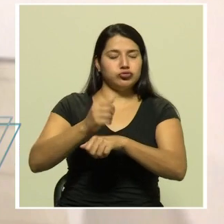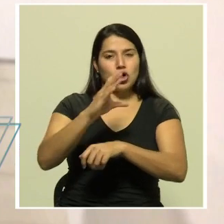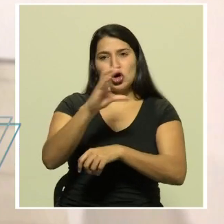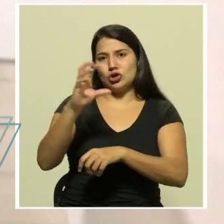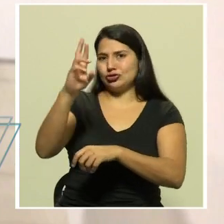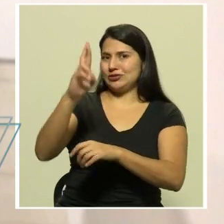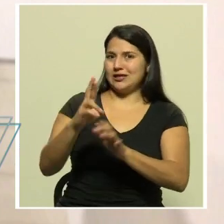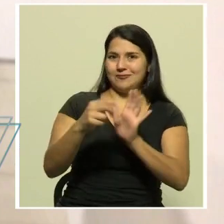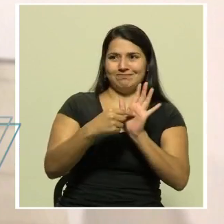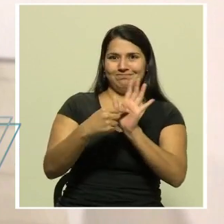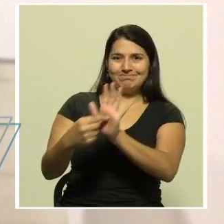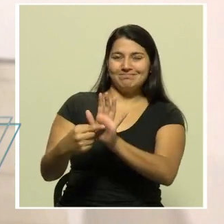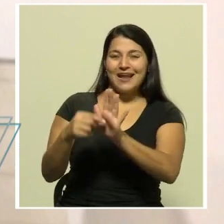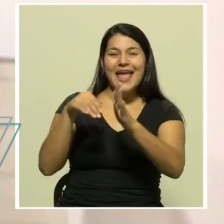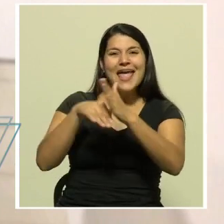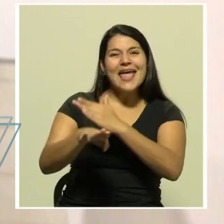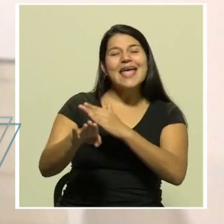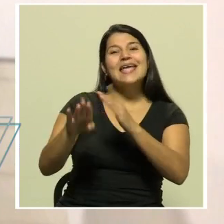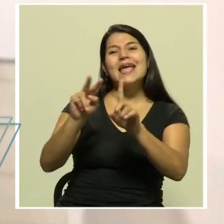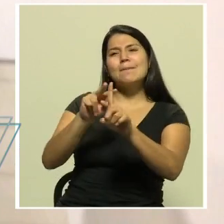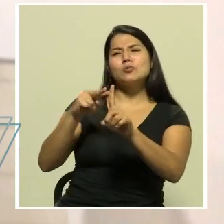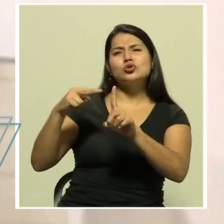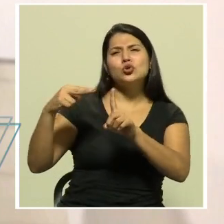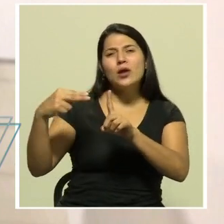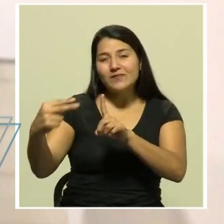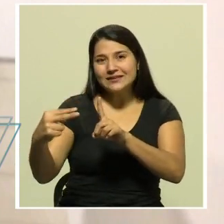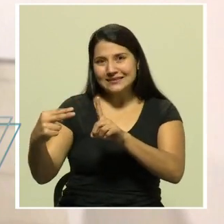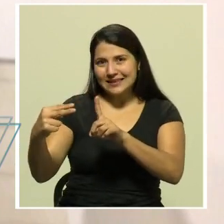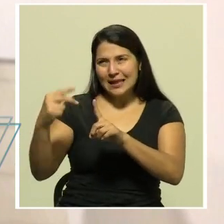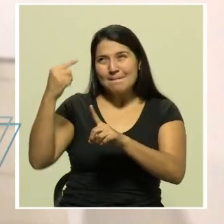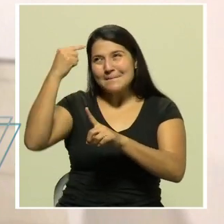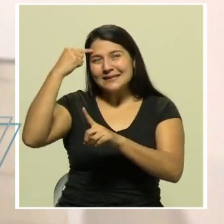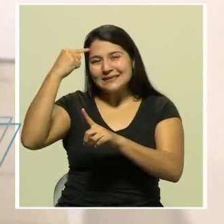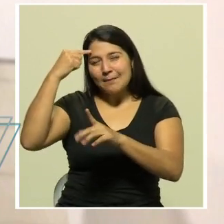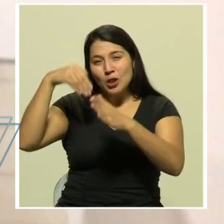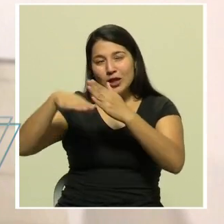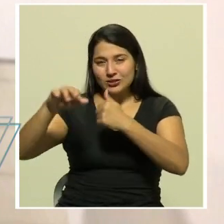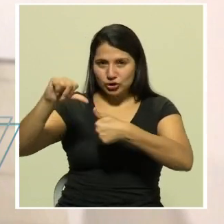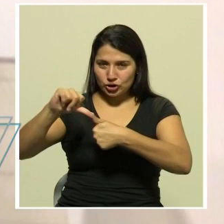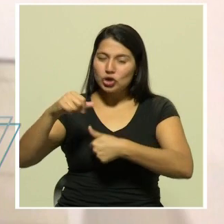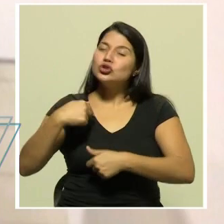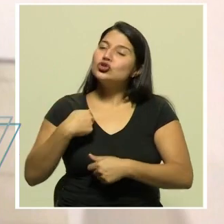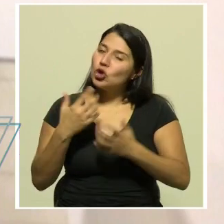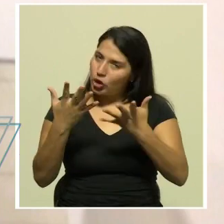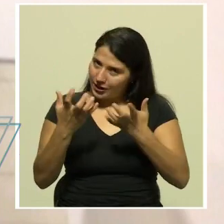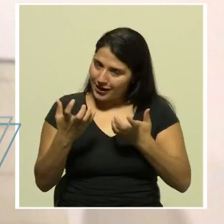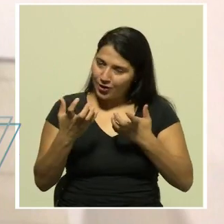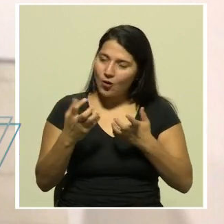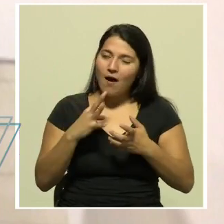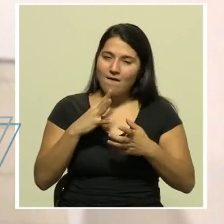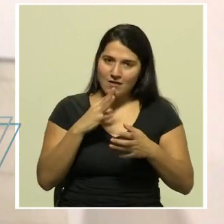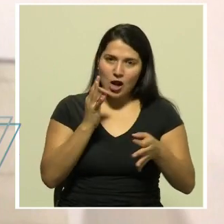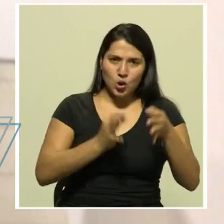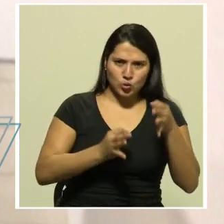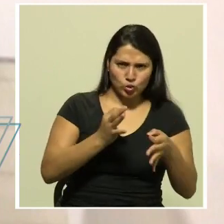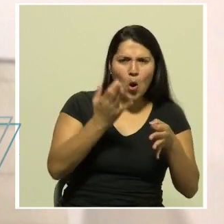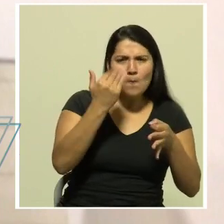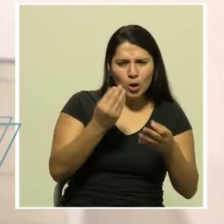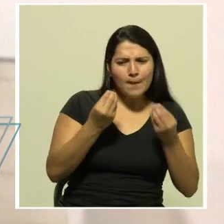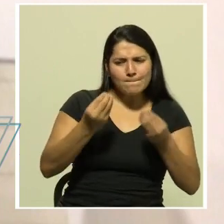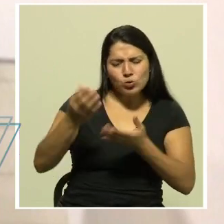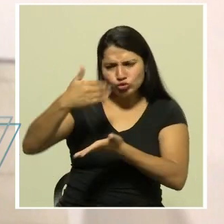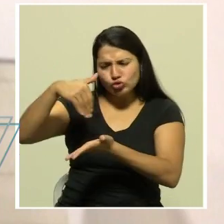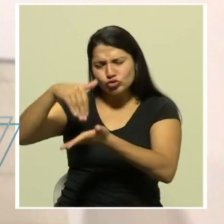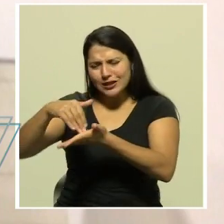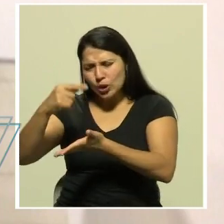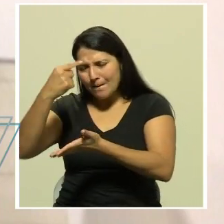en el ámbito de la contribución sobre el pensamiento de Centroamérica. Yo con esto no quiero ser injusta porque hay centros de pensamiento y académicos